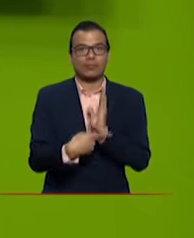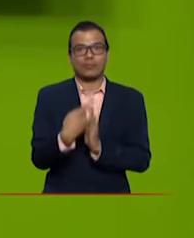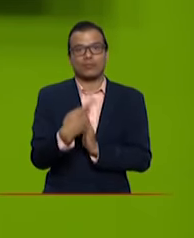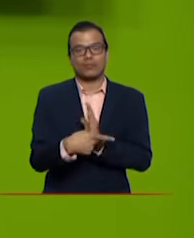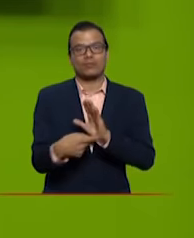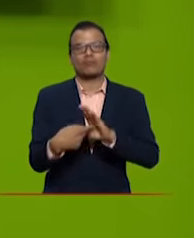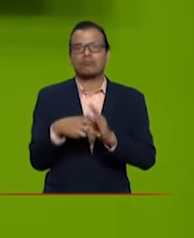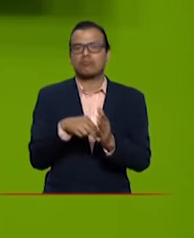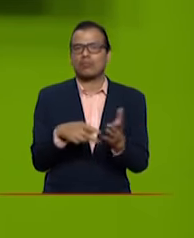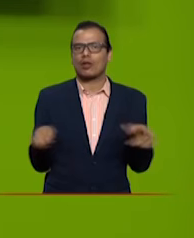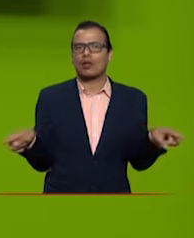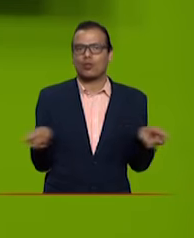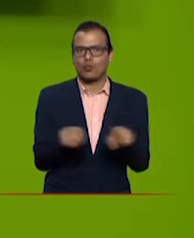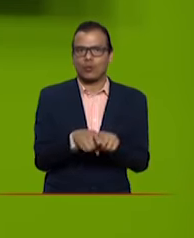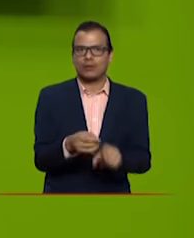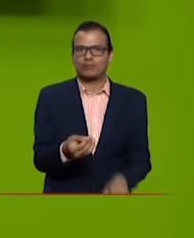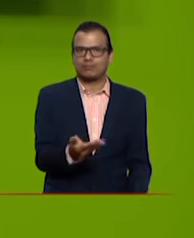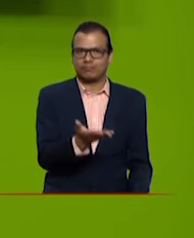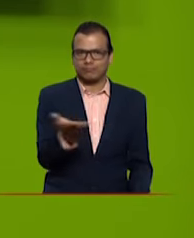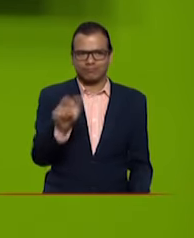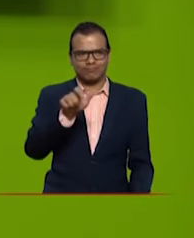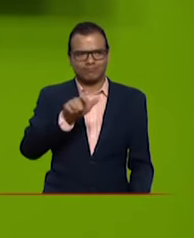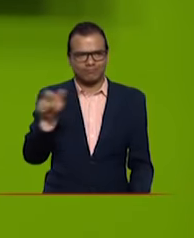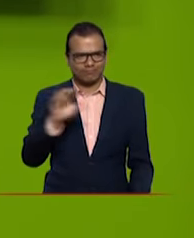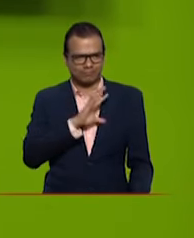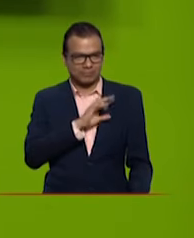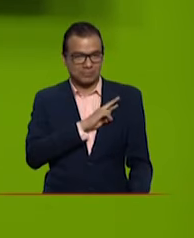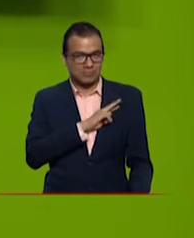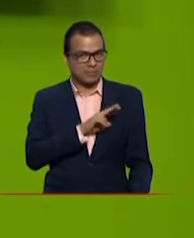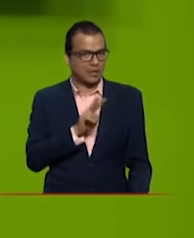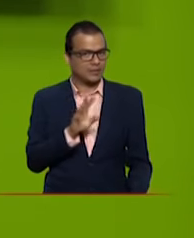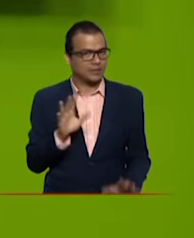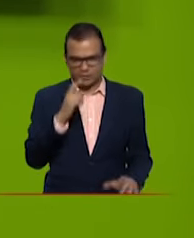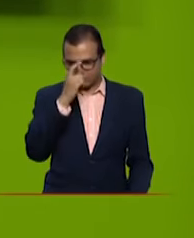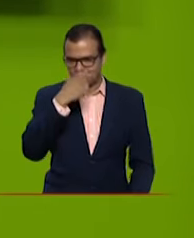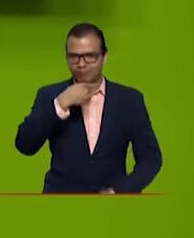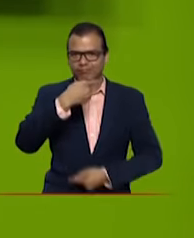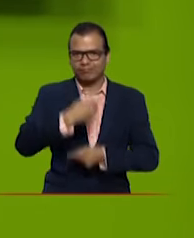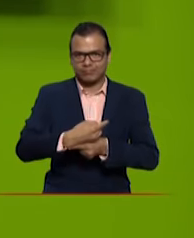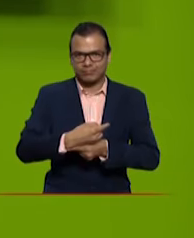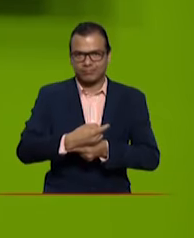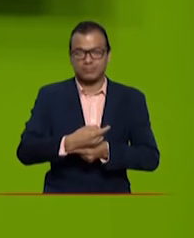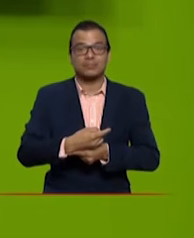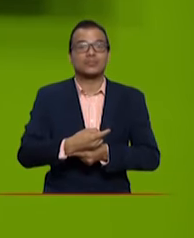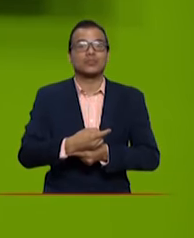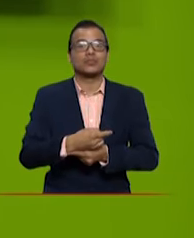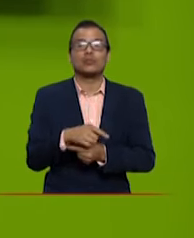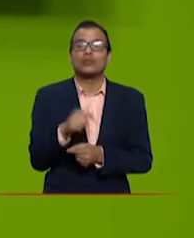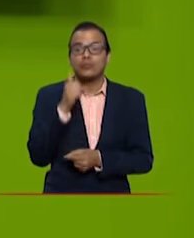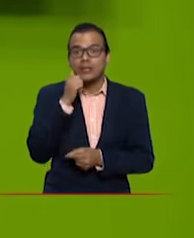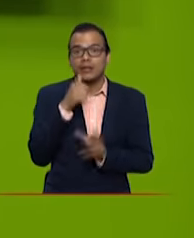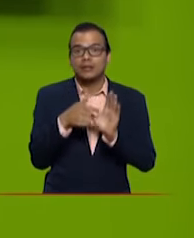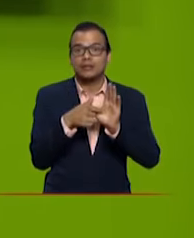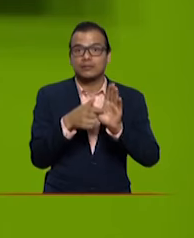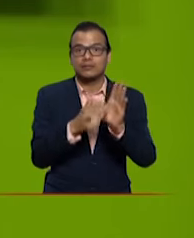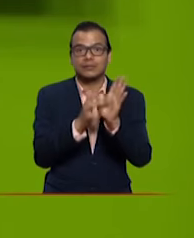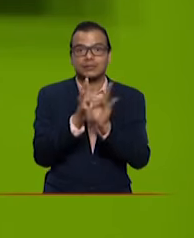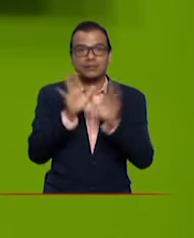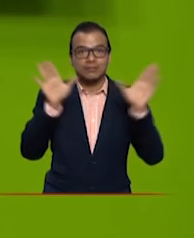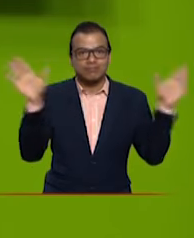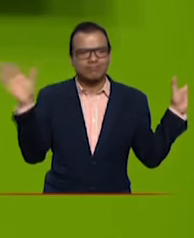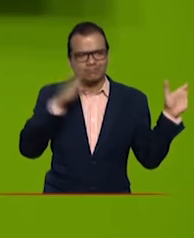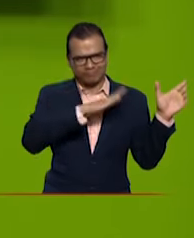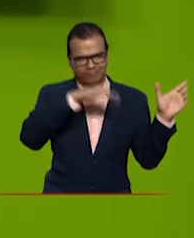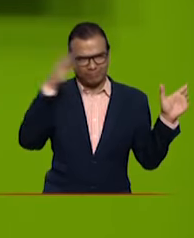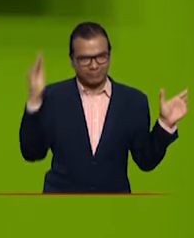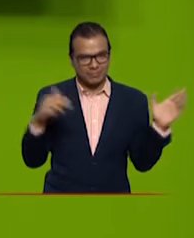le cumplimos no solo a los caleños y a los vallecaucanos y adicionalmente el día siguiente, el jueves, vamos a entregar dos muelles